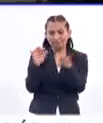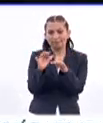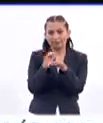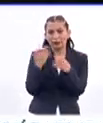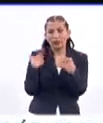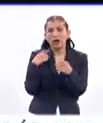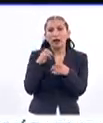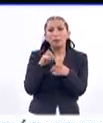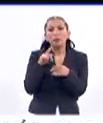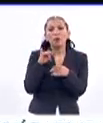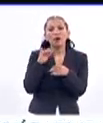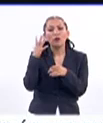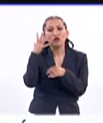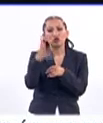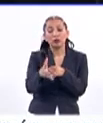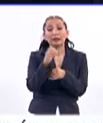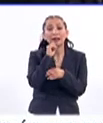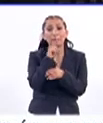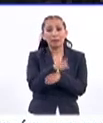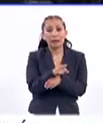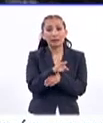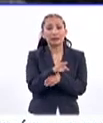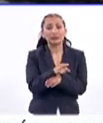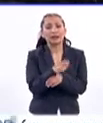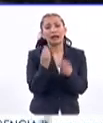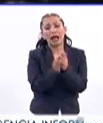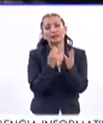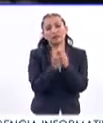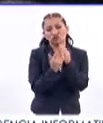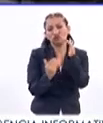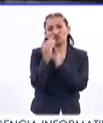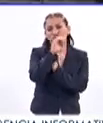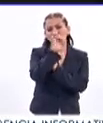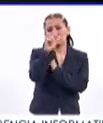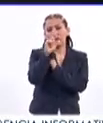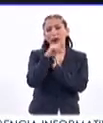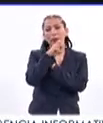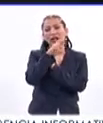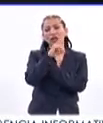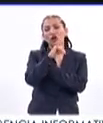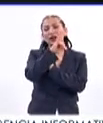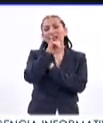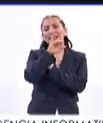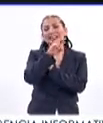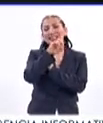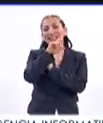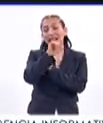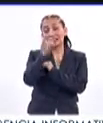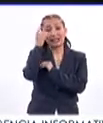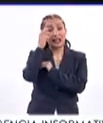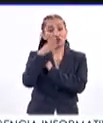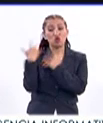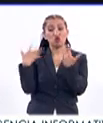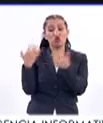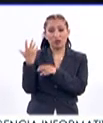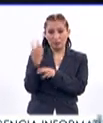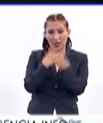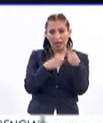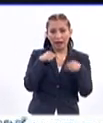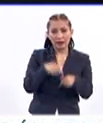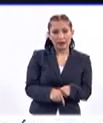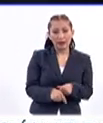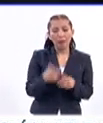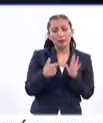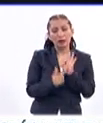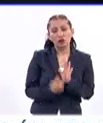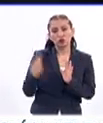del Público del Futuro. Y además, bueno, clases magistrales, por ejemplo, con Mariano Ginás, que es uno de los directores que viene a acompañarnos